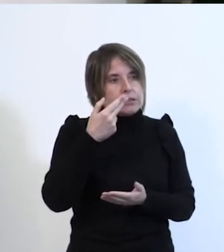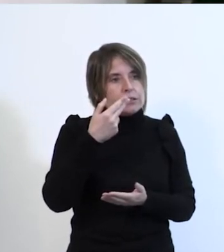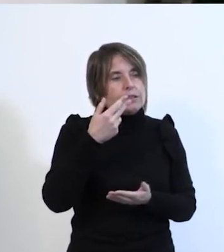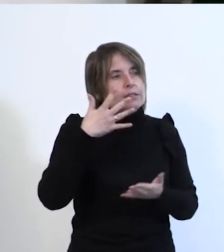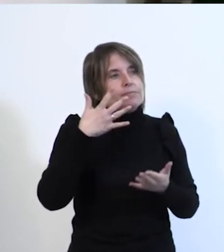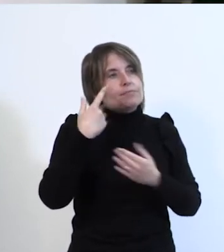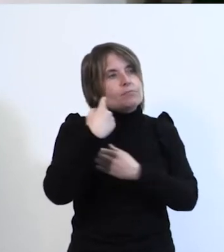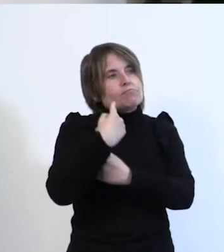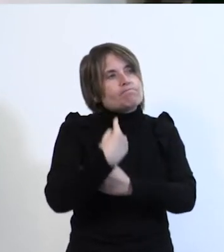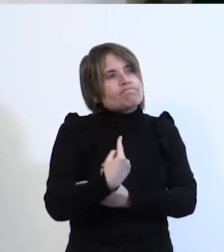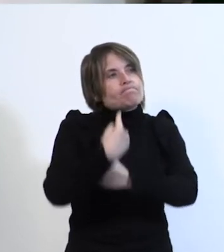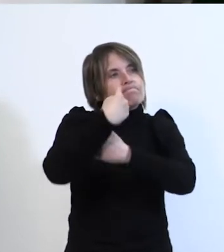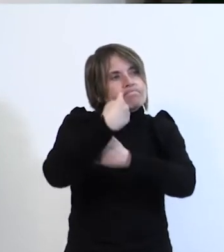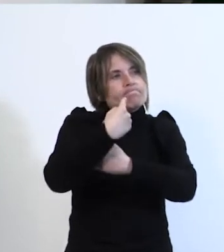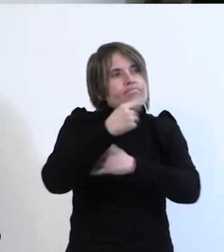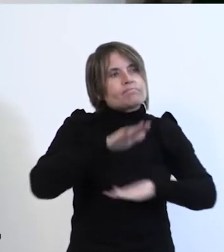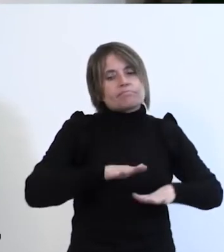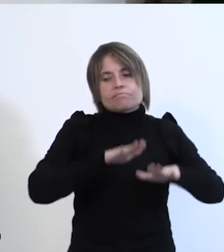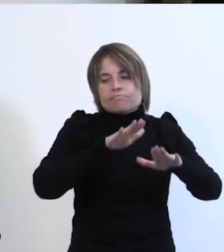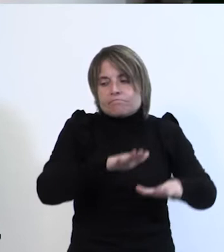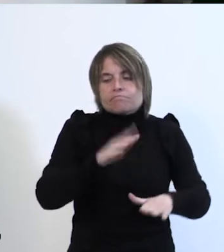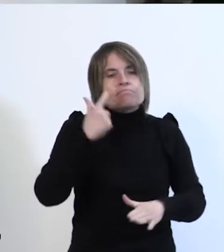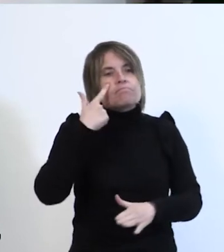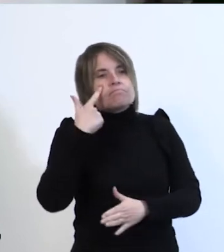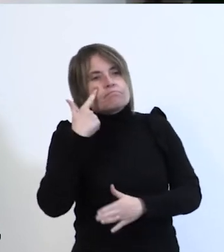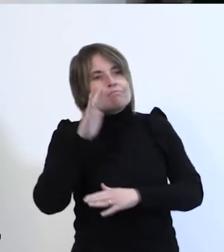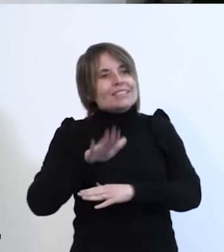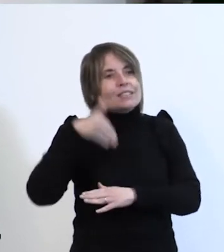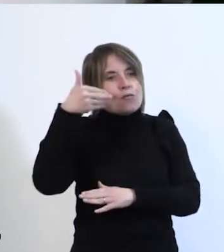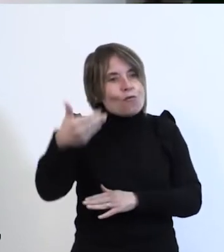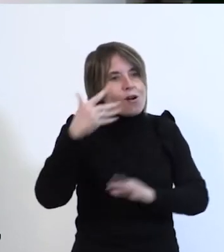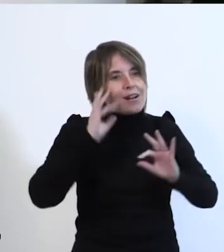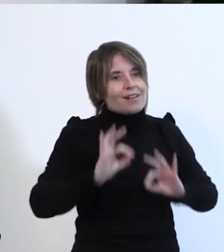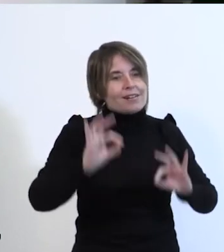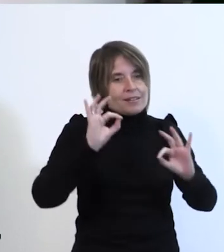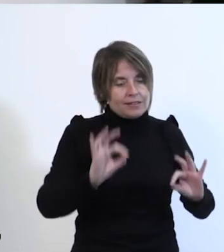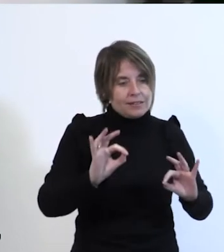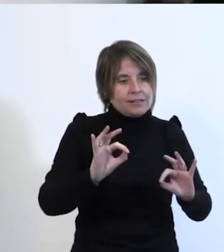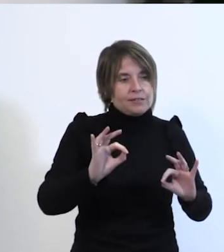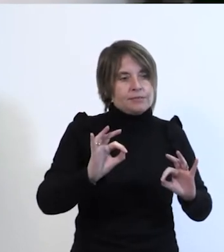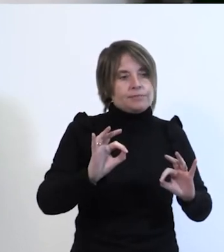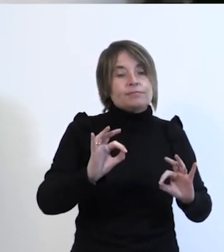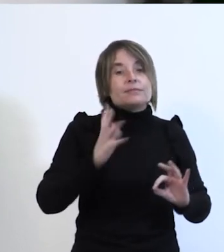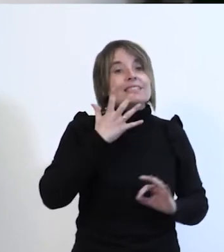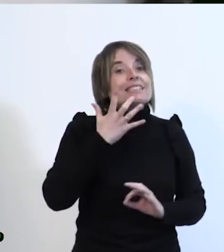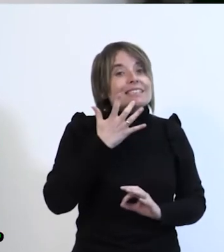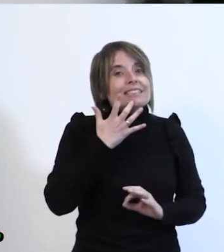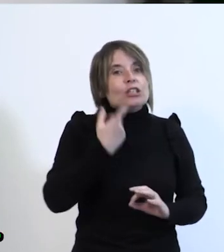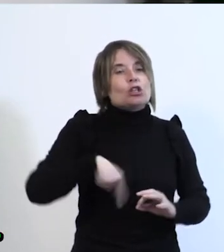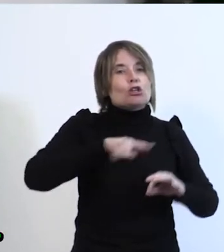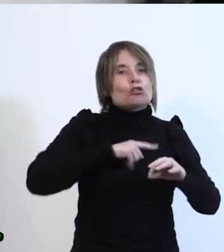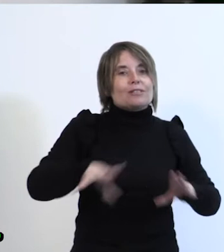no nos obliga a unas a posicionarnos desde fuera de esas realidades, si